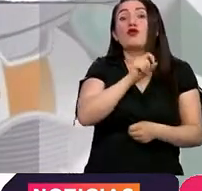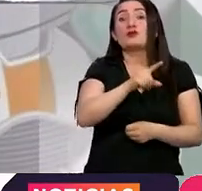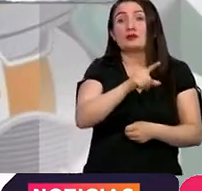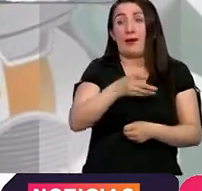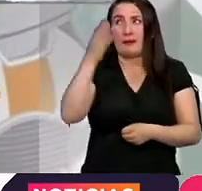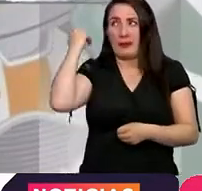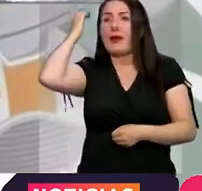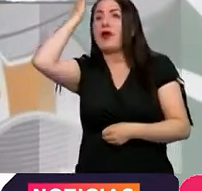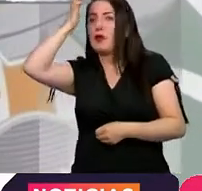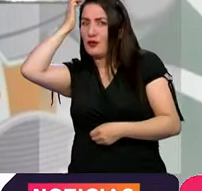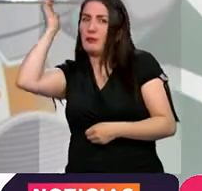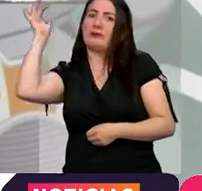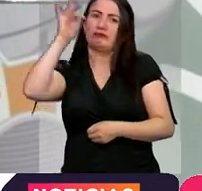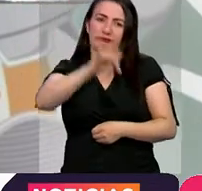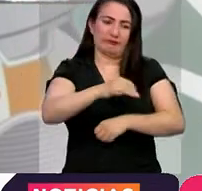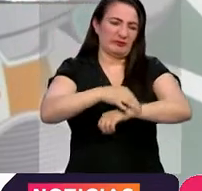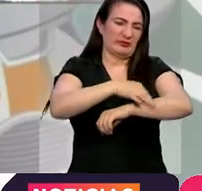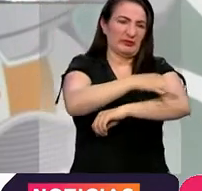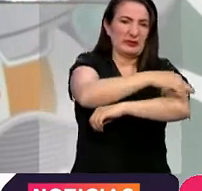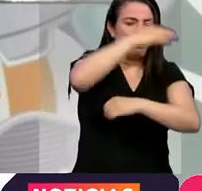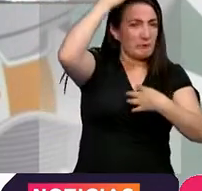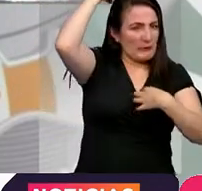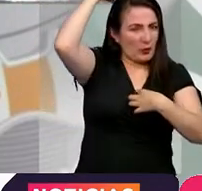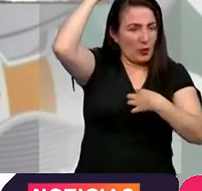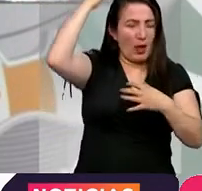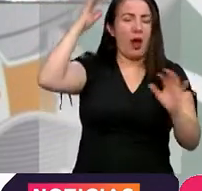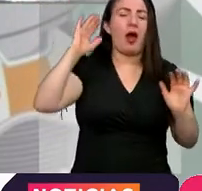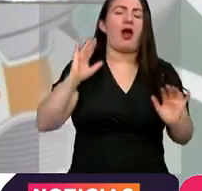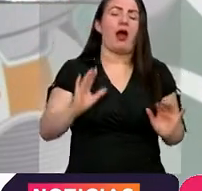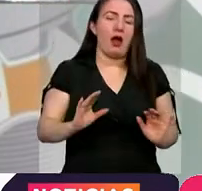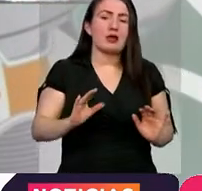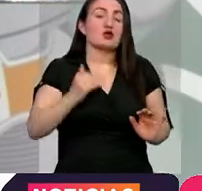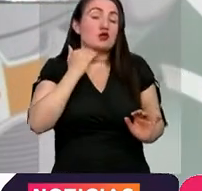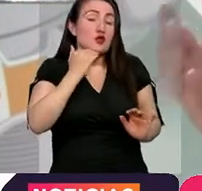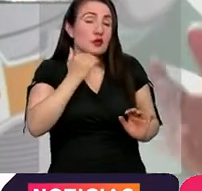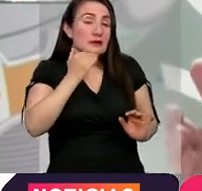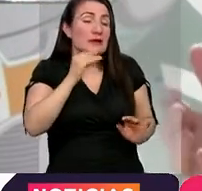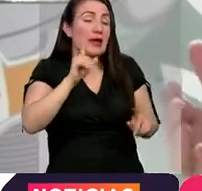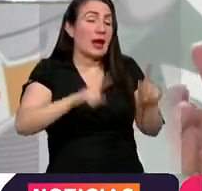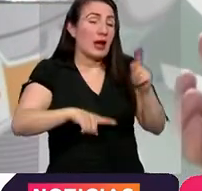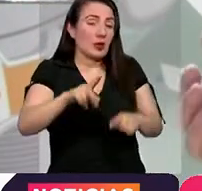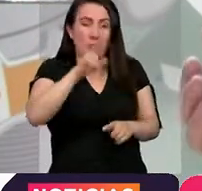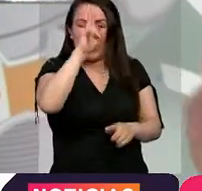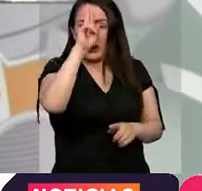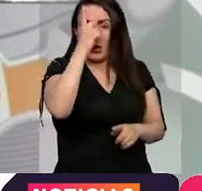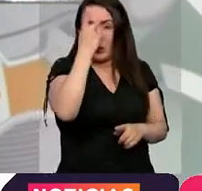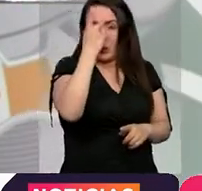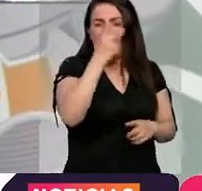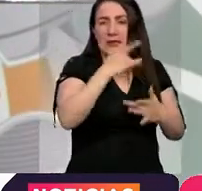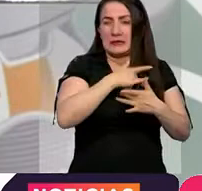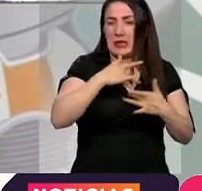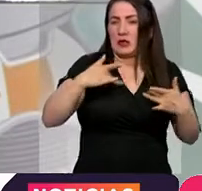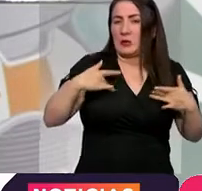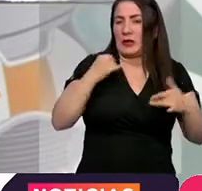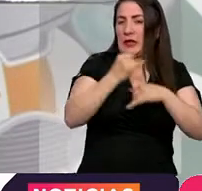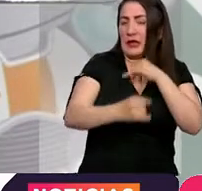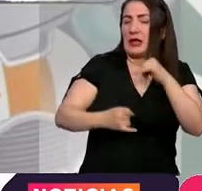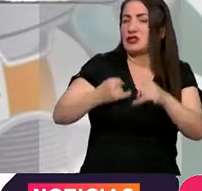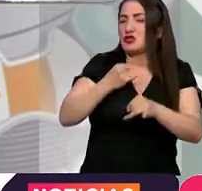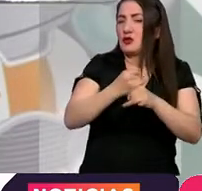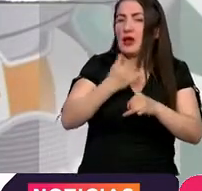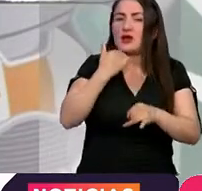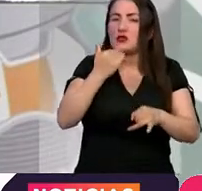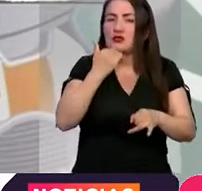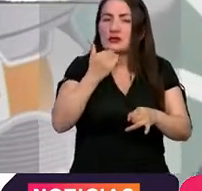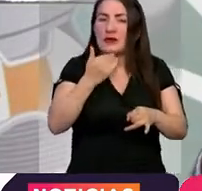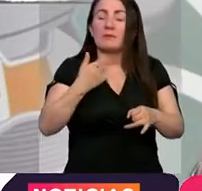desde Europa y parece ser que en un acto, no sé, de alguna falla desde el punto de vista sanitario internacional y de alguna falla